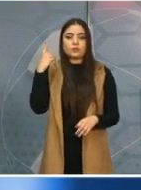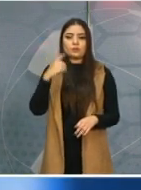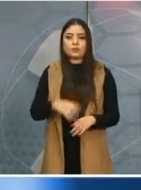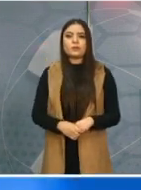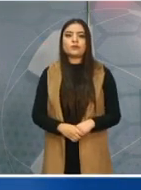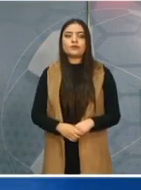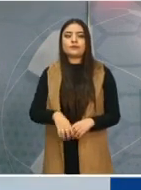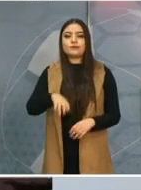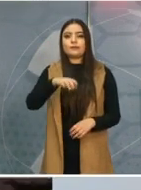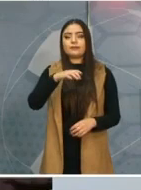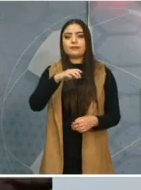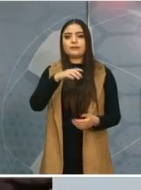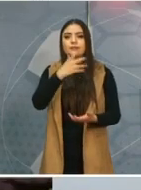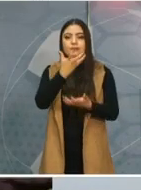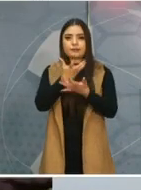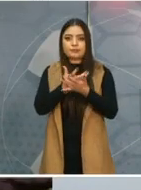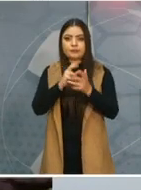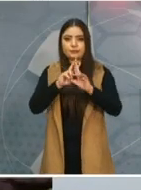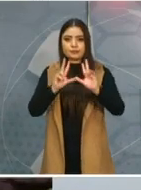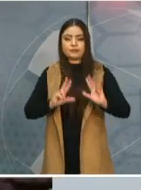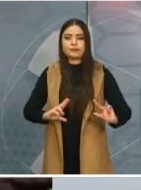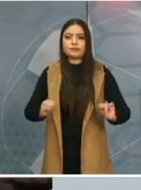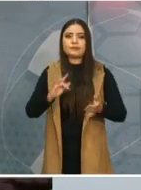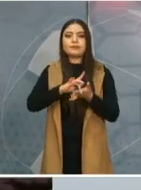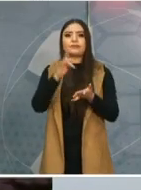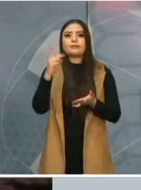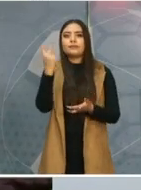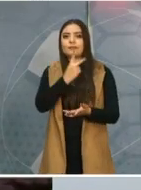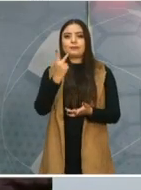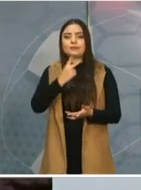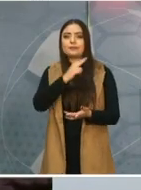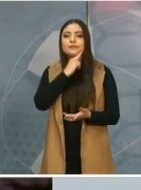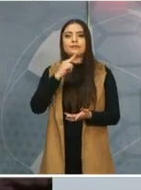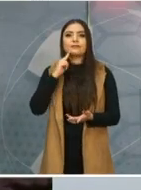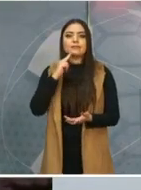carlos kirk gracias por esta información buen día excelente mañana gracias